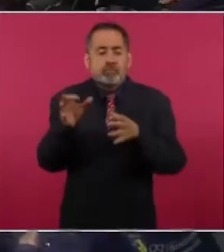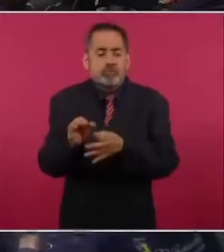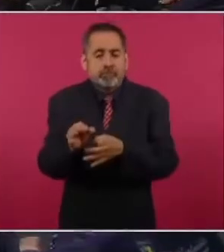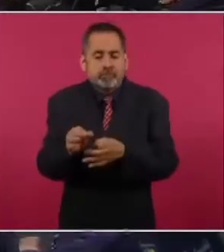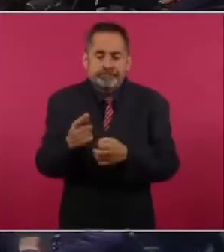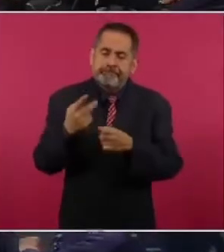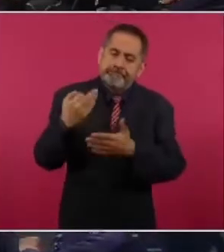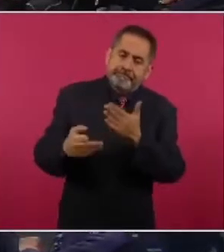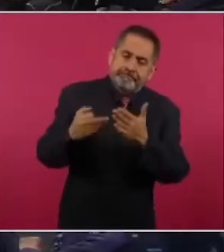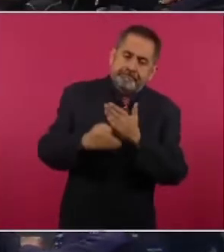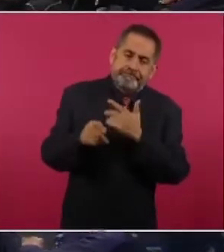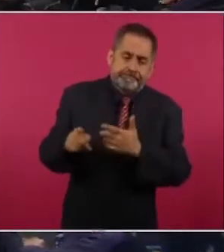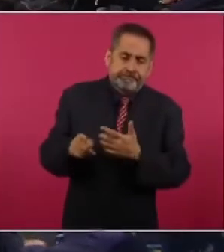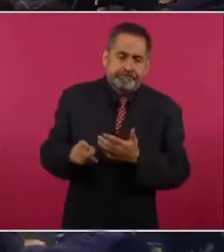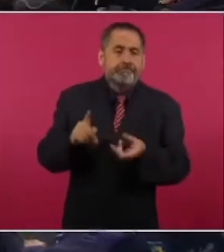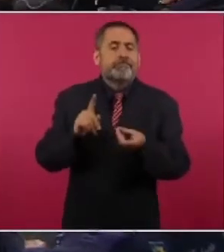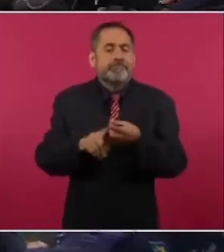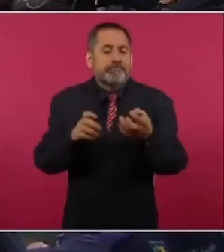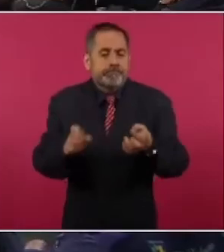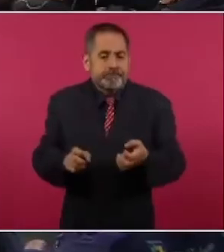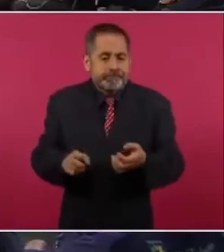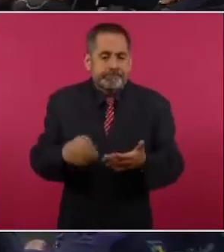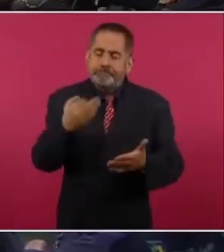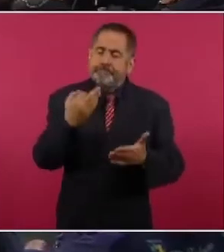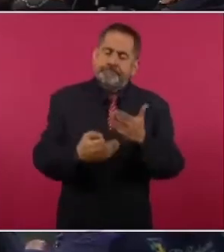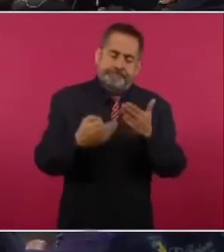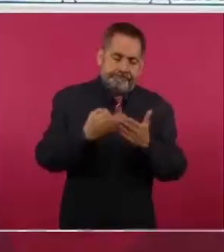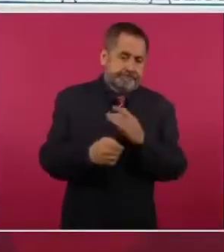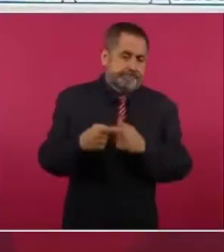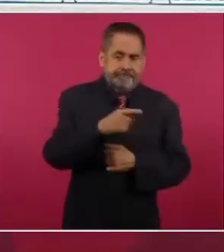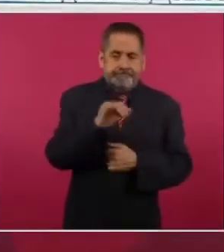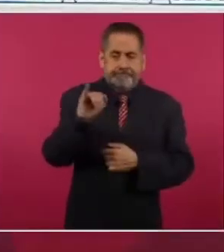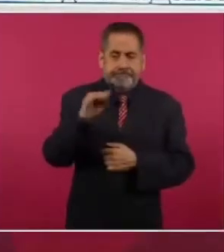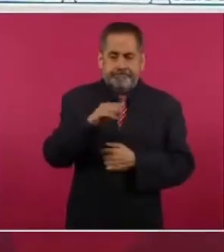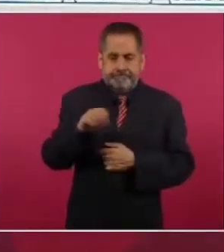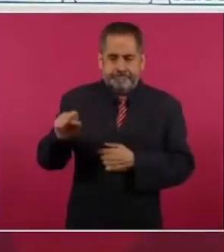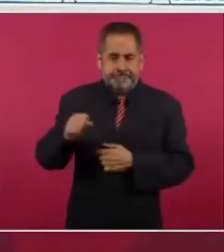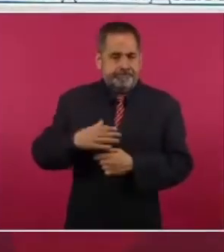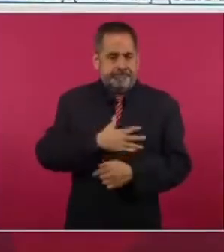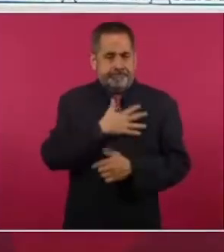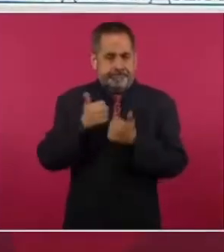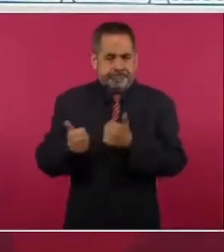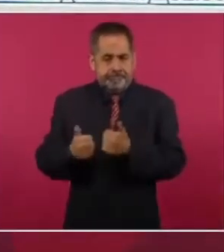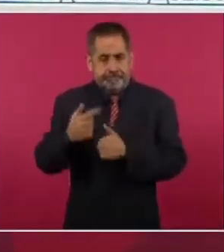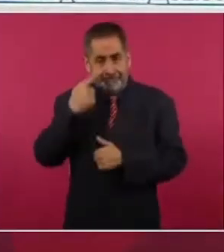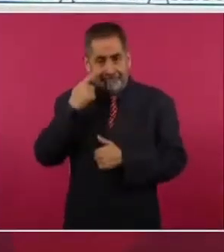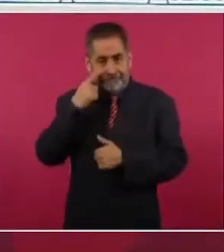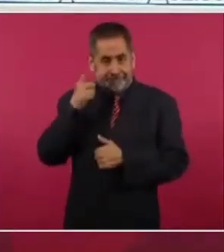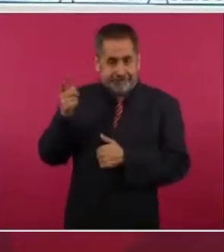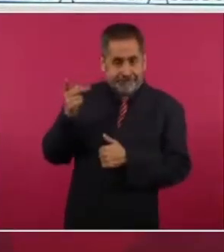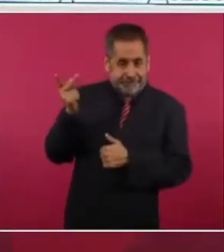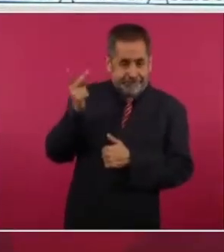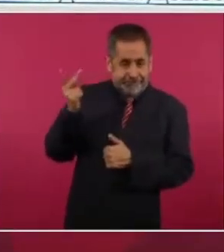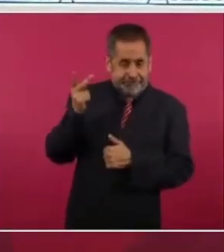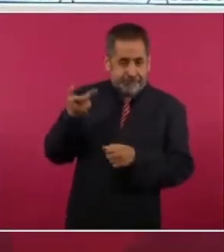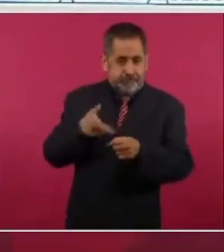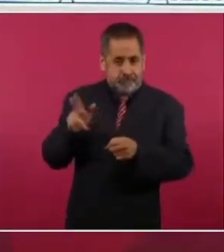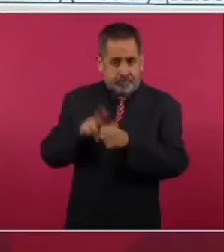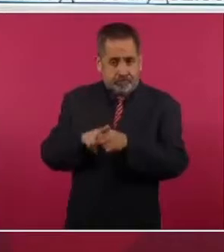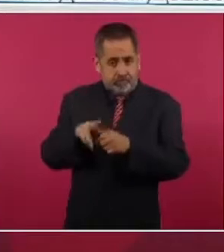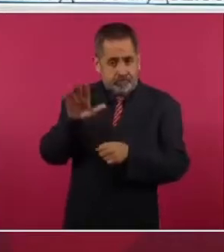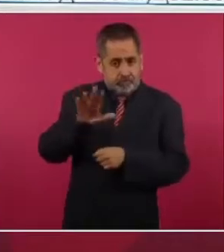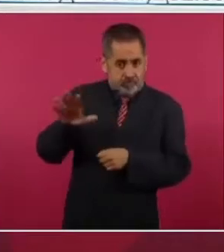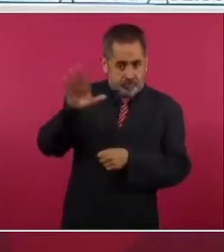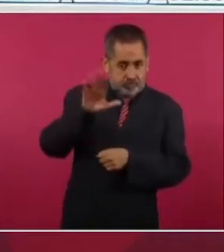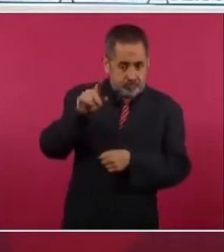situación más grave? Otra vez, aquí y en el IMSS Bienestar. Porque estos hospitales, este sistema,